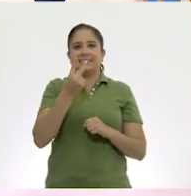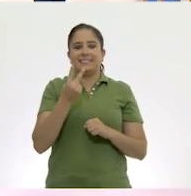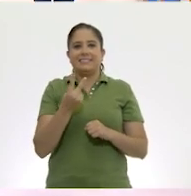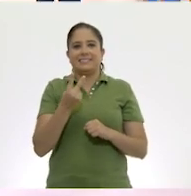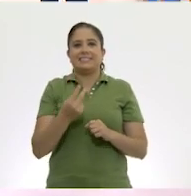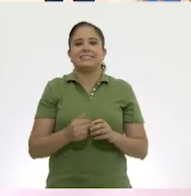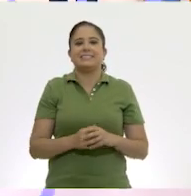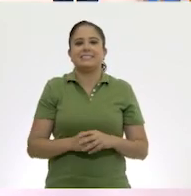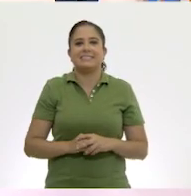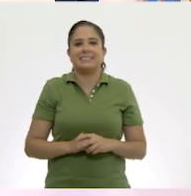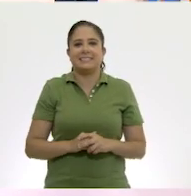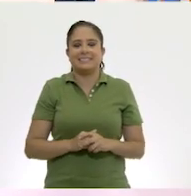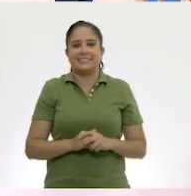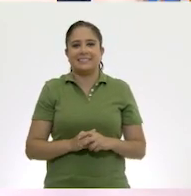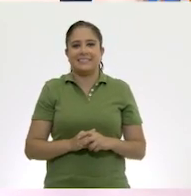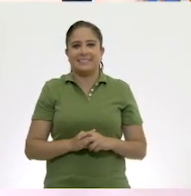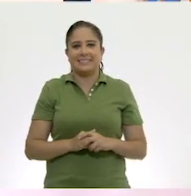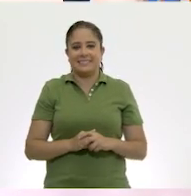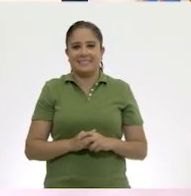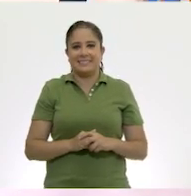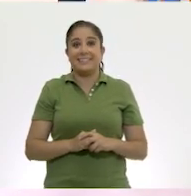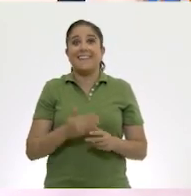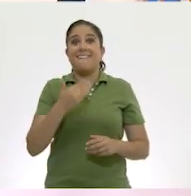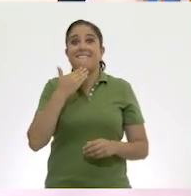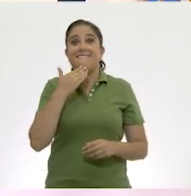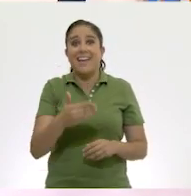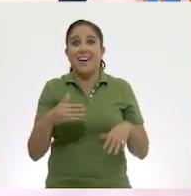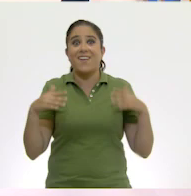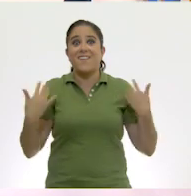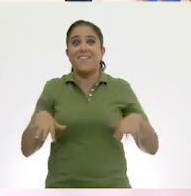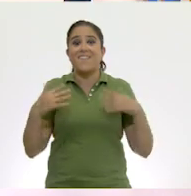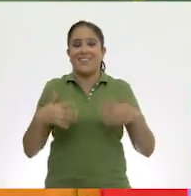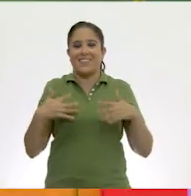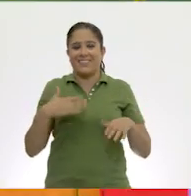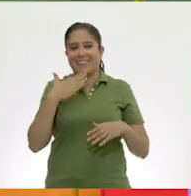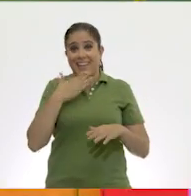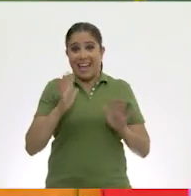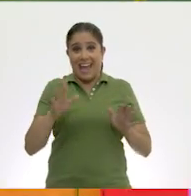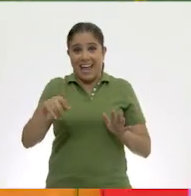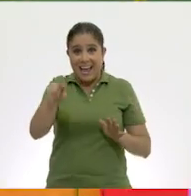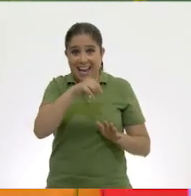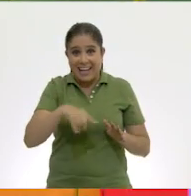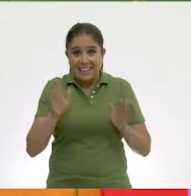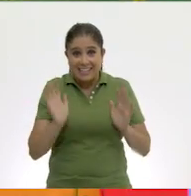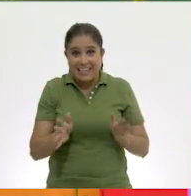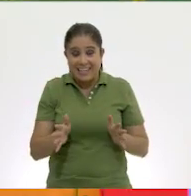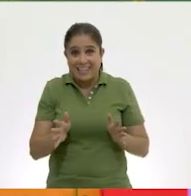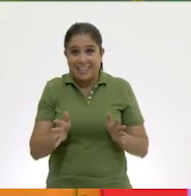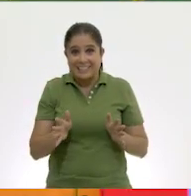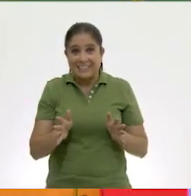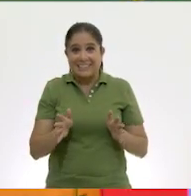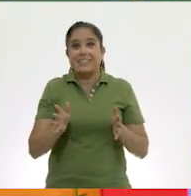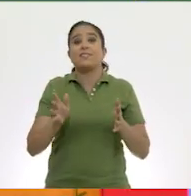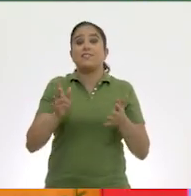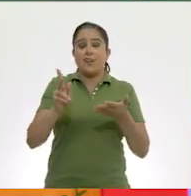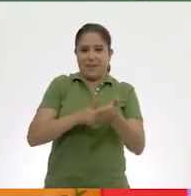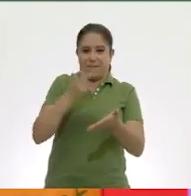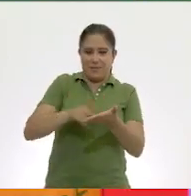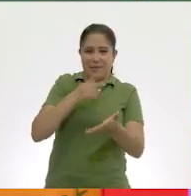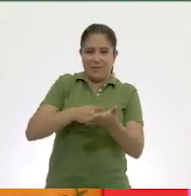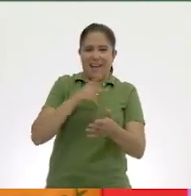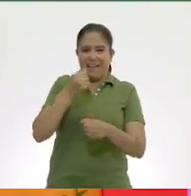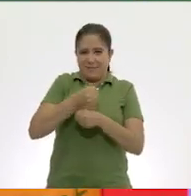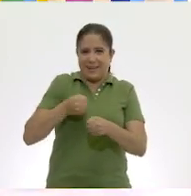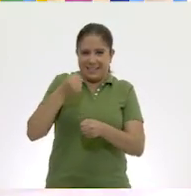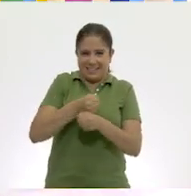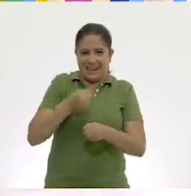12 bien lo tiene ya ya lo tiene otra vez bueno y que vaya mejor hay que